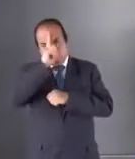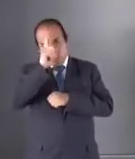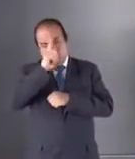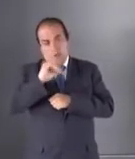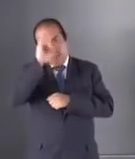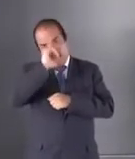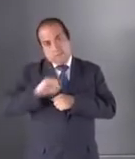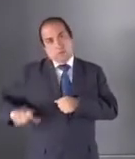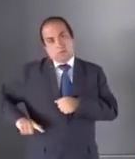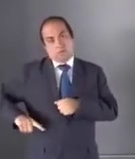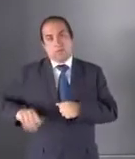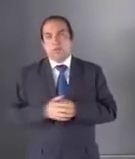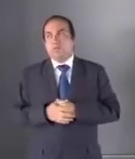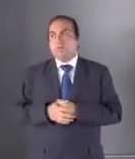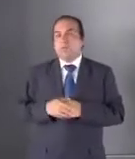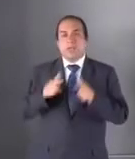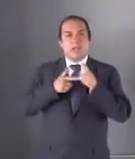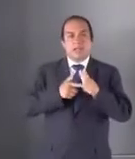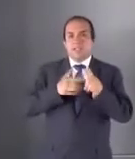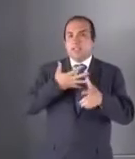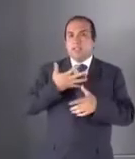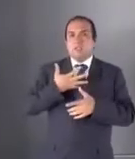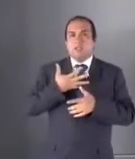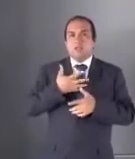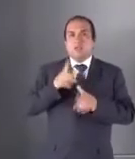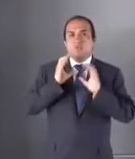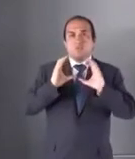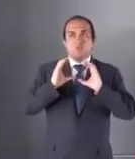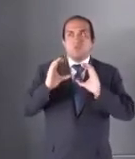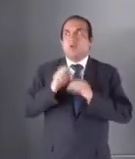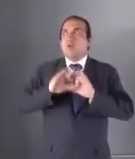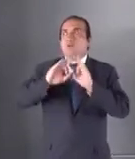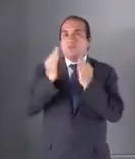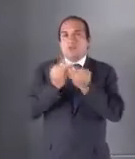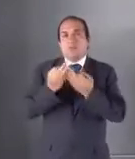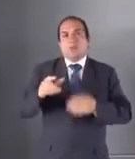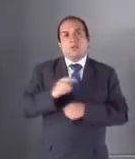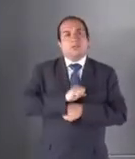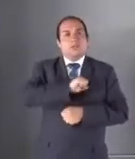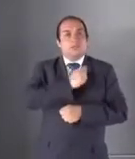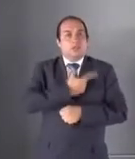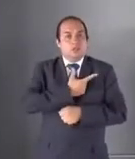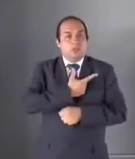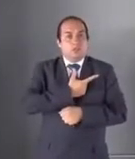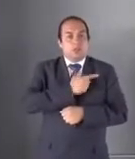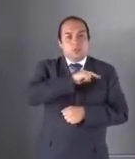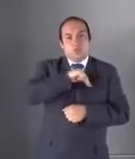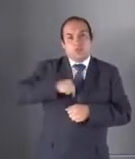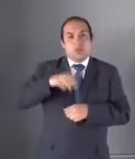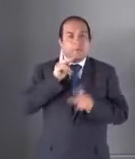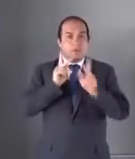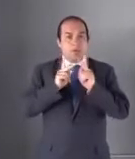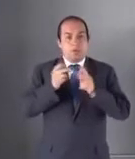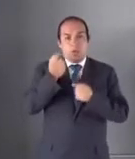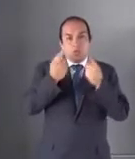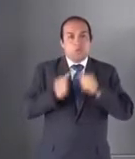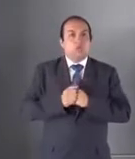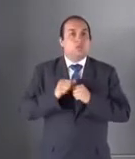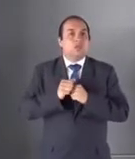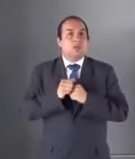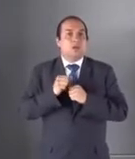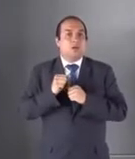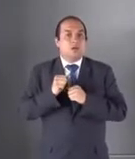de gobierno? Pues que se sigan tomando las medidas sanitarias, y estaremos hablando en todo caso con alguno de los alcaldes, alcaldesas que